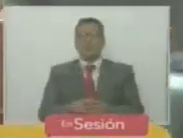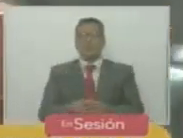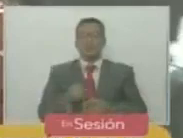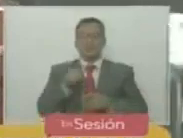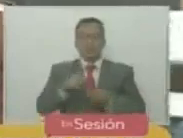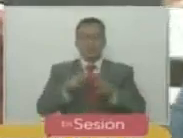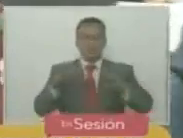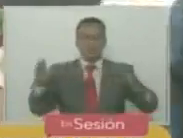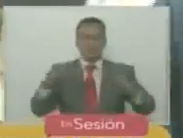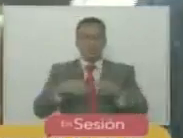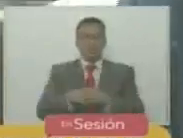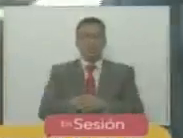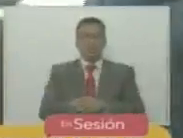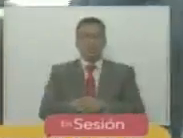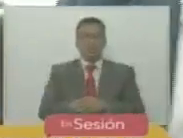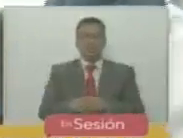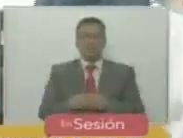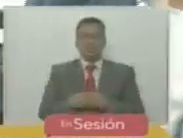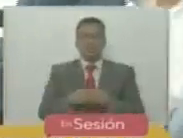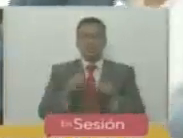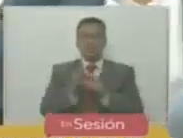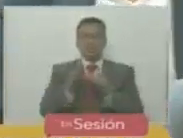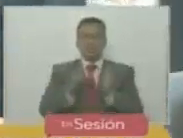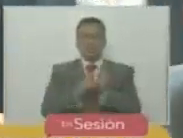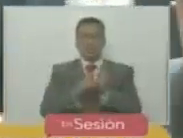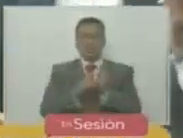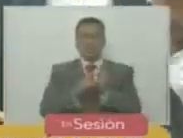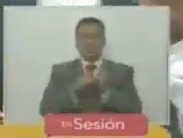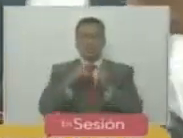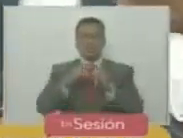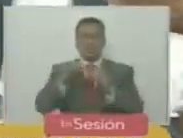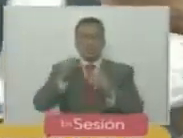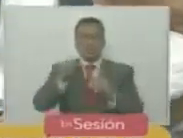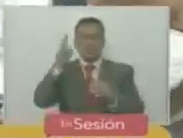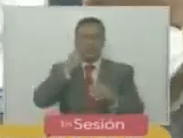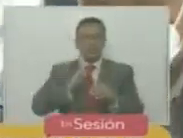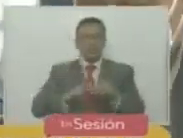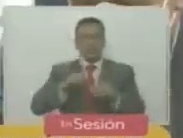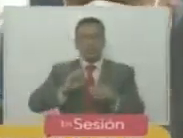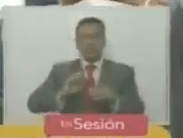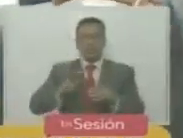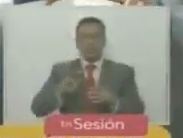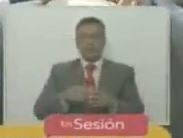aquellos grandes, Cristo, Simón Bolívar, el Che Guevara.